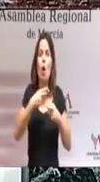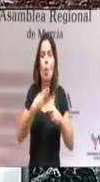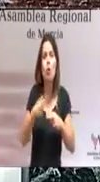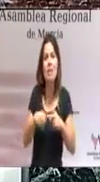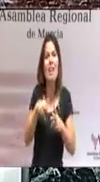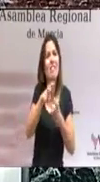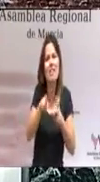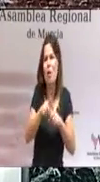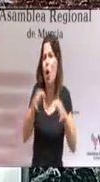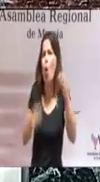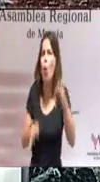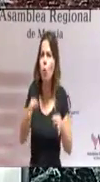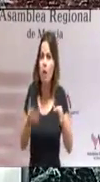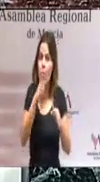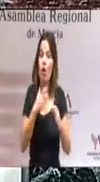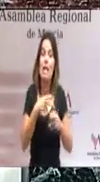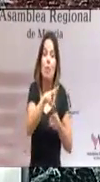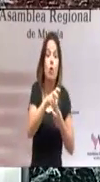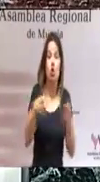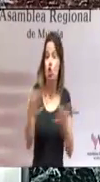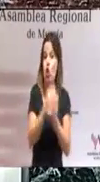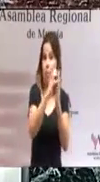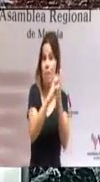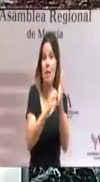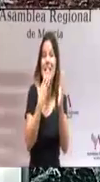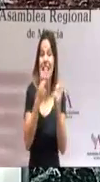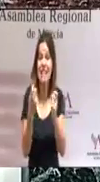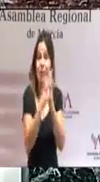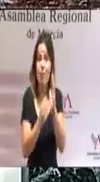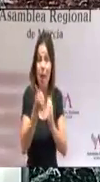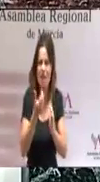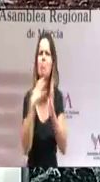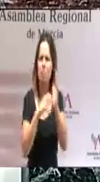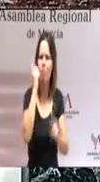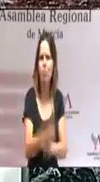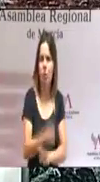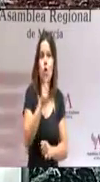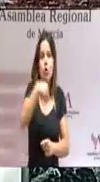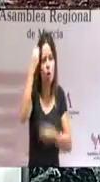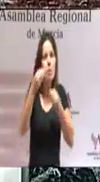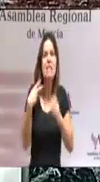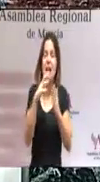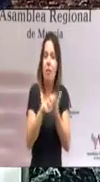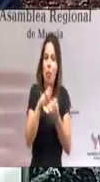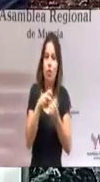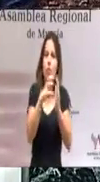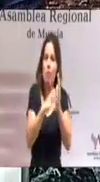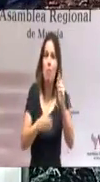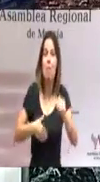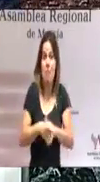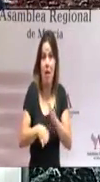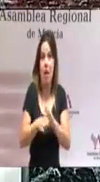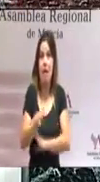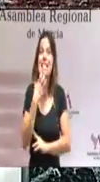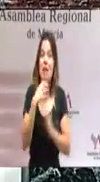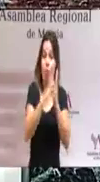fiscal justa, que baja los impuestos a todos, pero sobre todo a quien más lo necesita, porque creemos que hay que seguir bajando los impuestos. Y cuando traemos aquí una bajada de